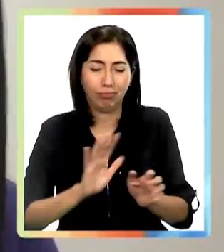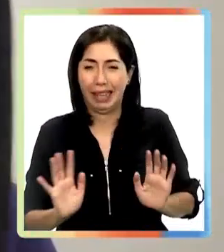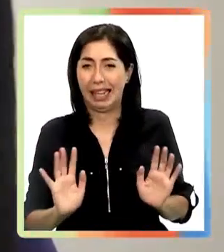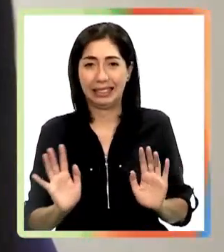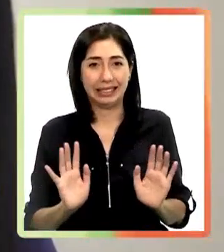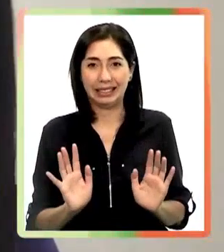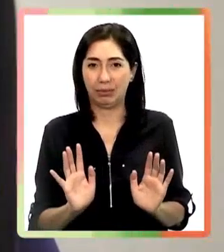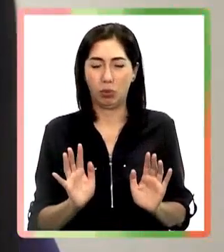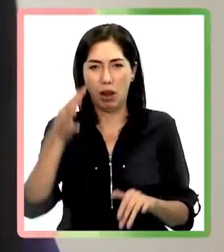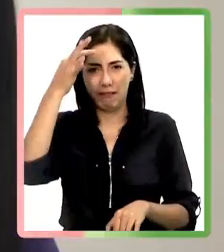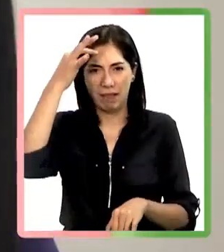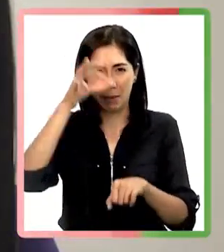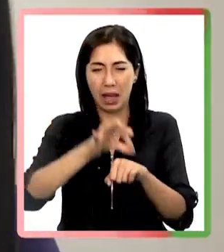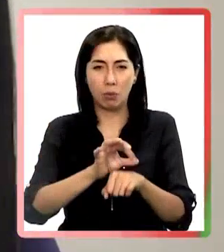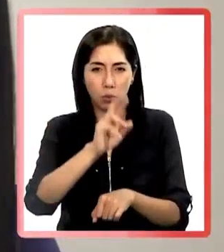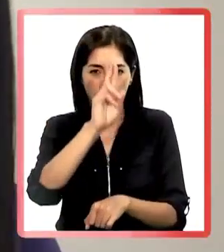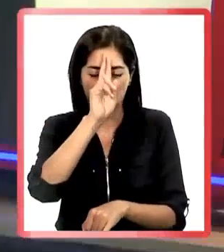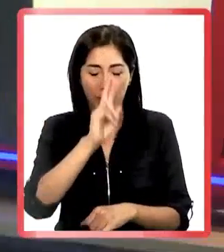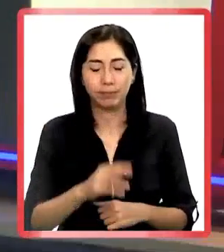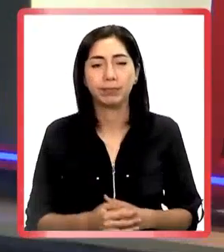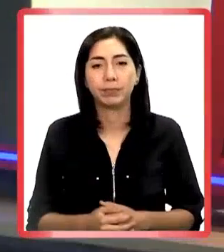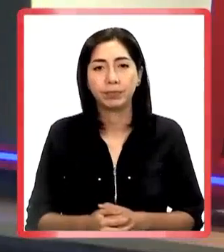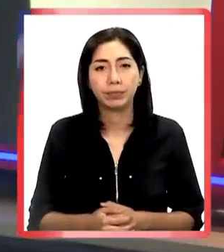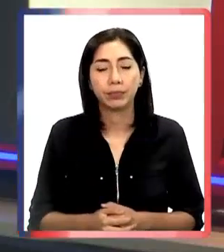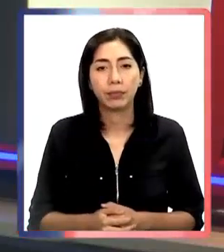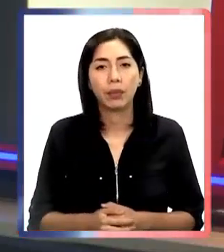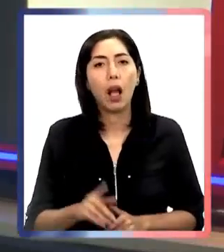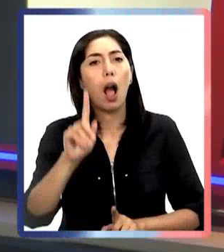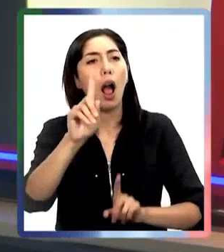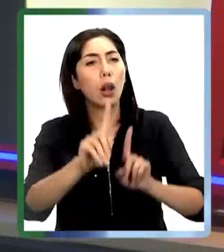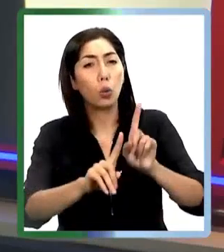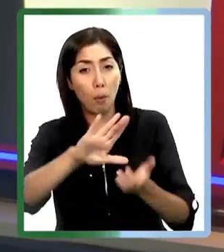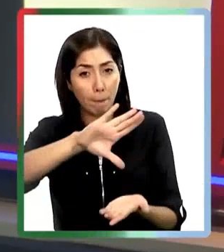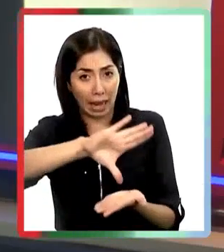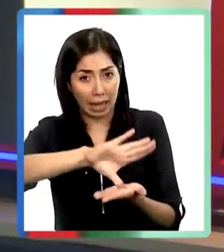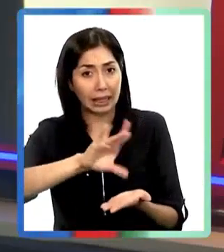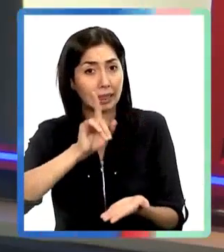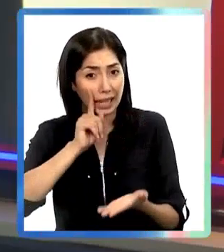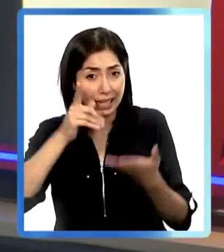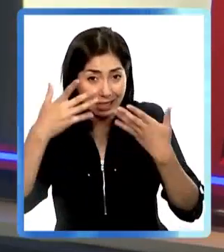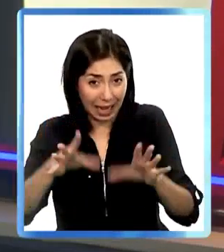enfrentar una enfermedad de baja frecuencia y alto costo. ¿Hay algún país que tenga algún plan